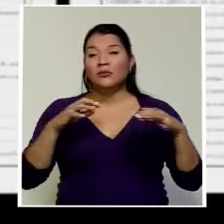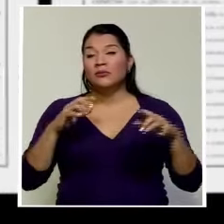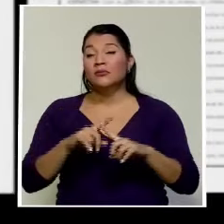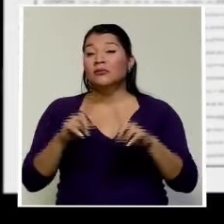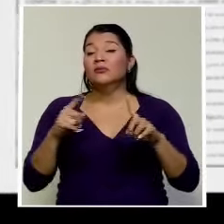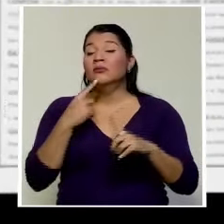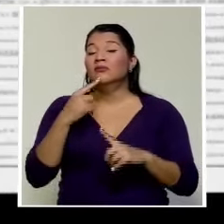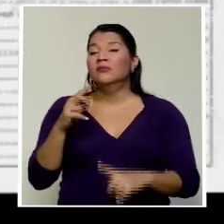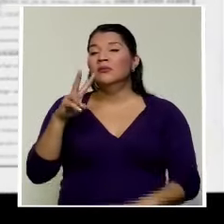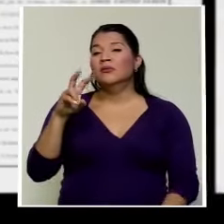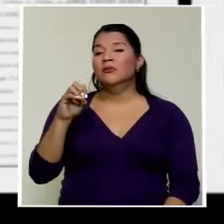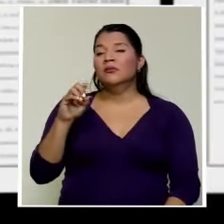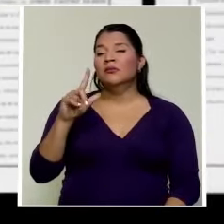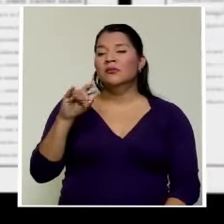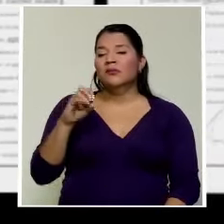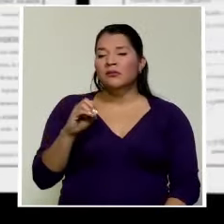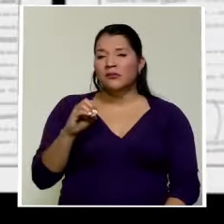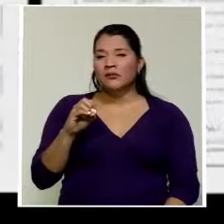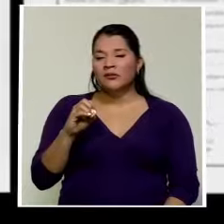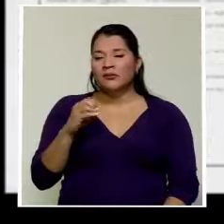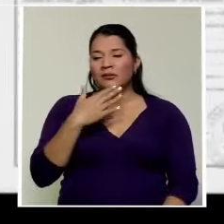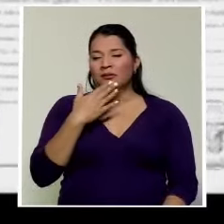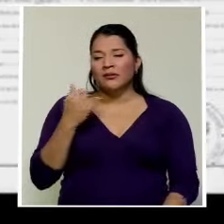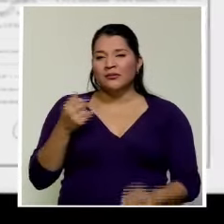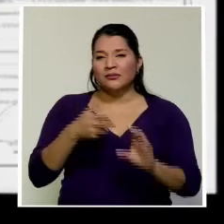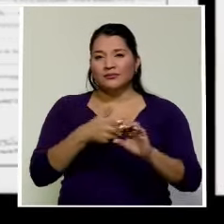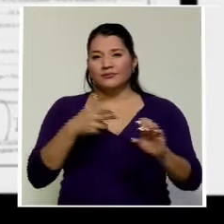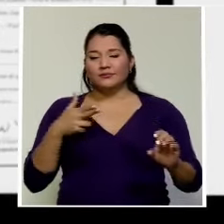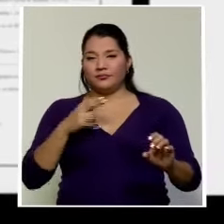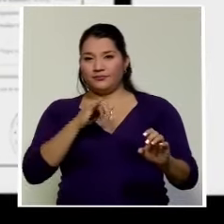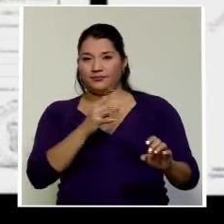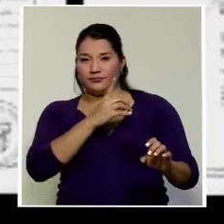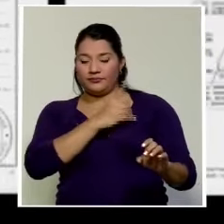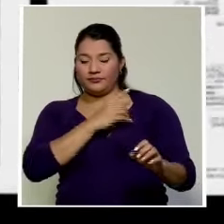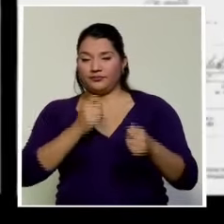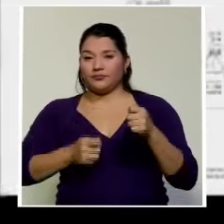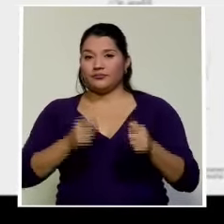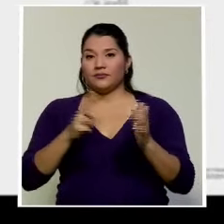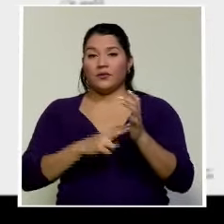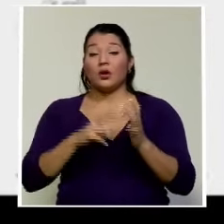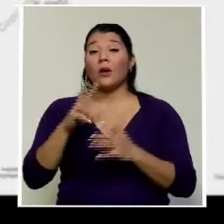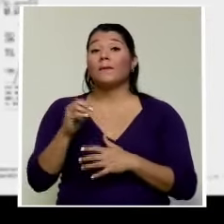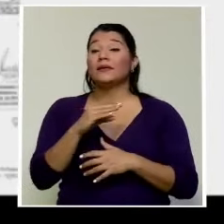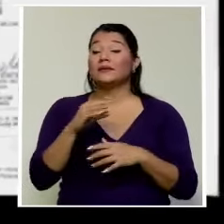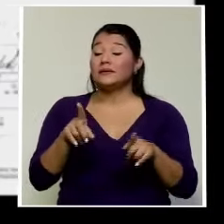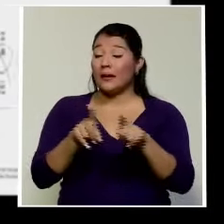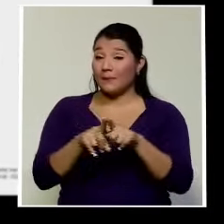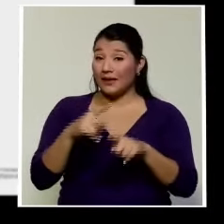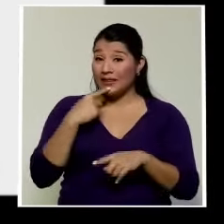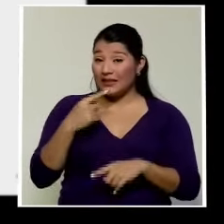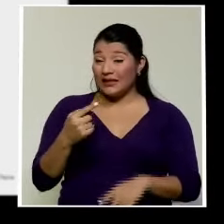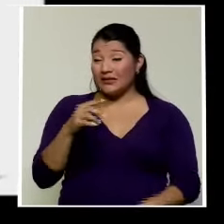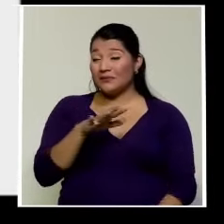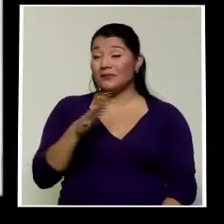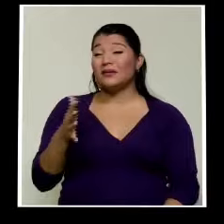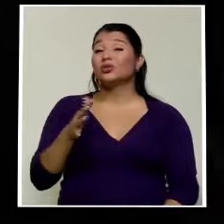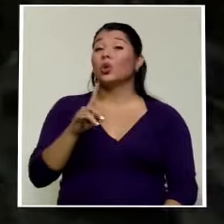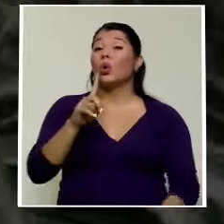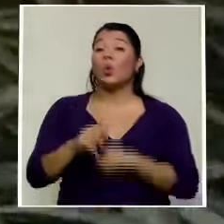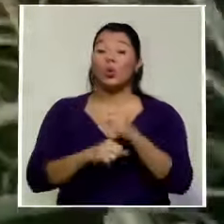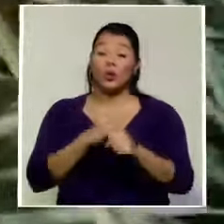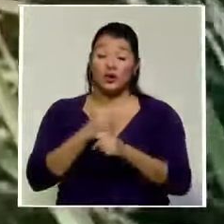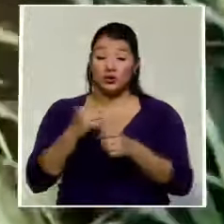dijo Bolio, él dejó su junta directiva en septiembre de 2020. También indicó que hace aproximadamente un